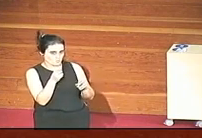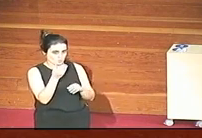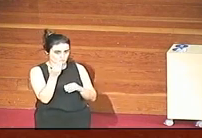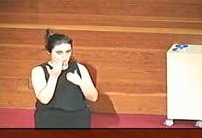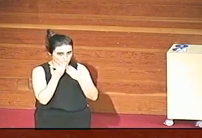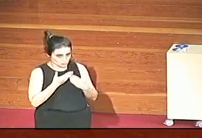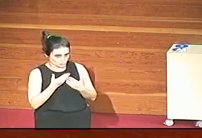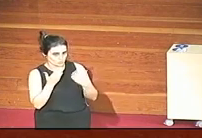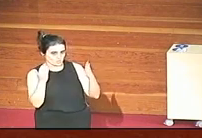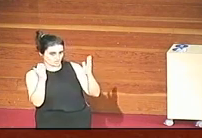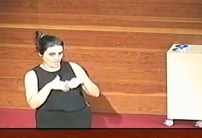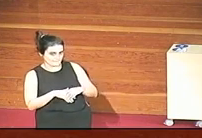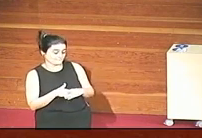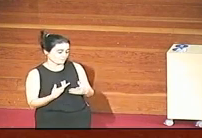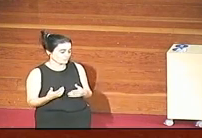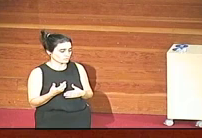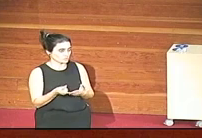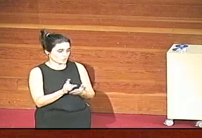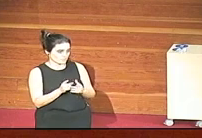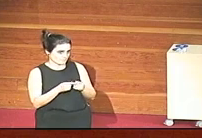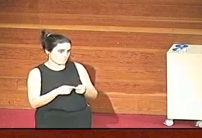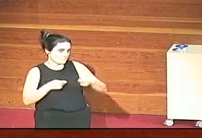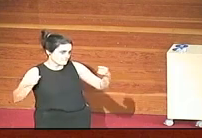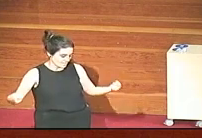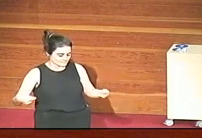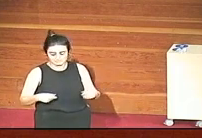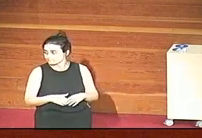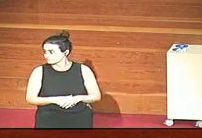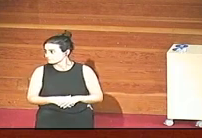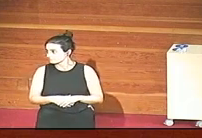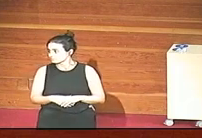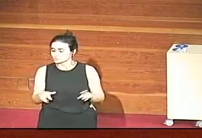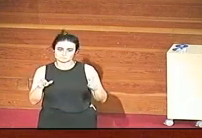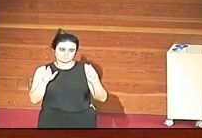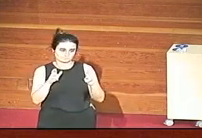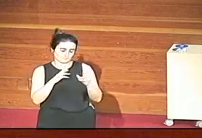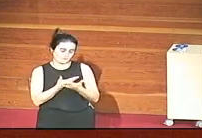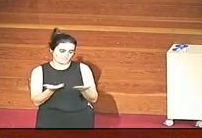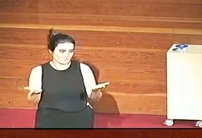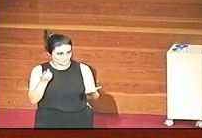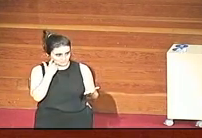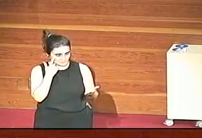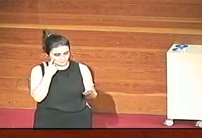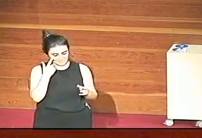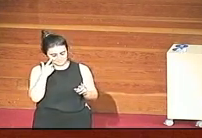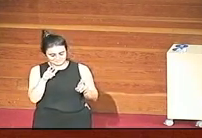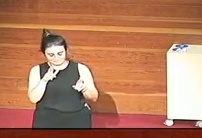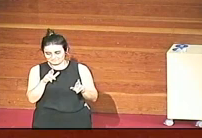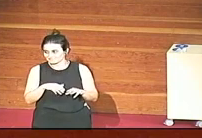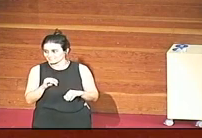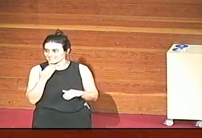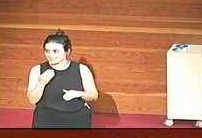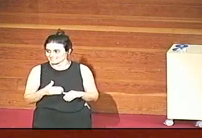y otra vez estas cosas se alargan demasiado bueno confiamos en que haya